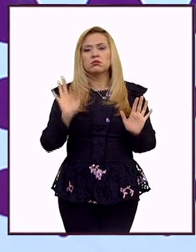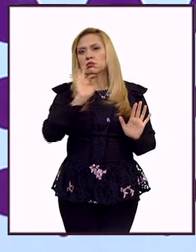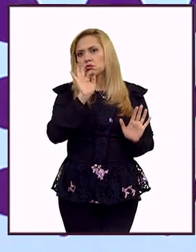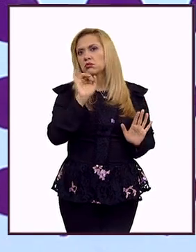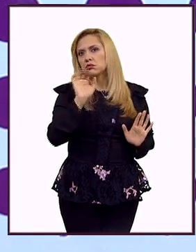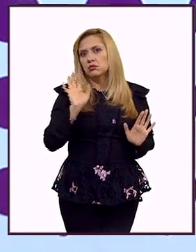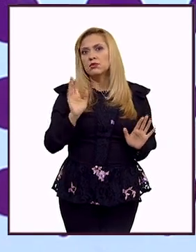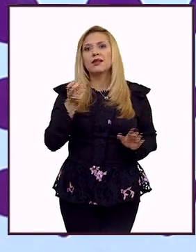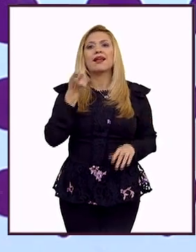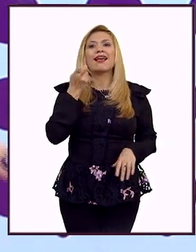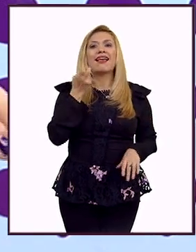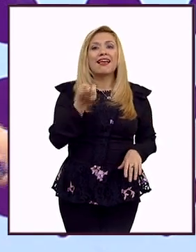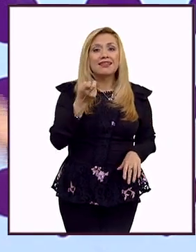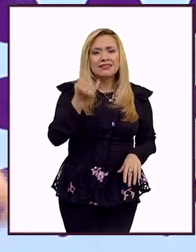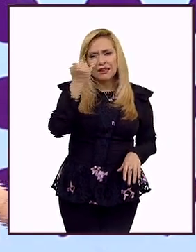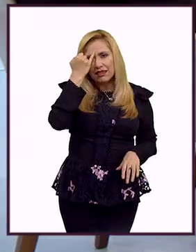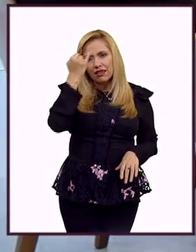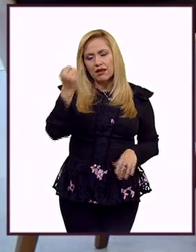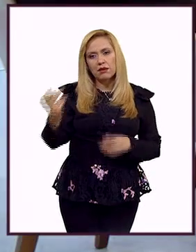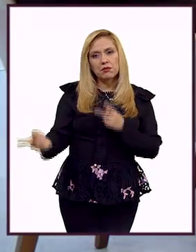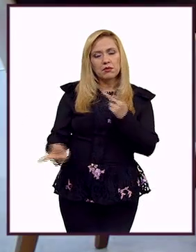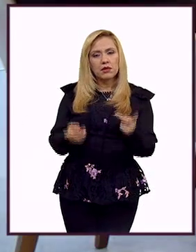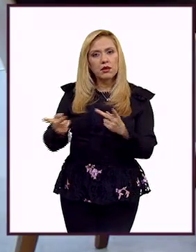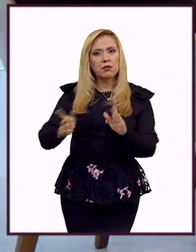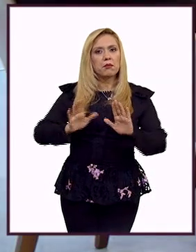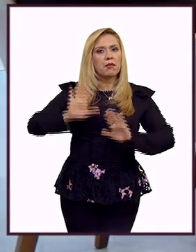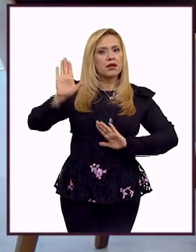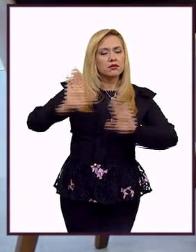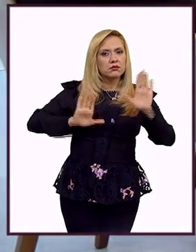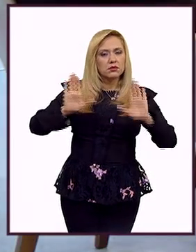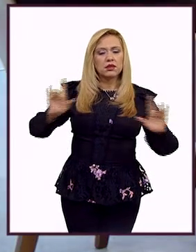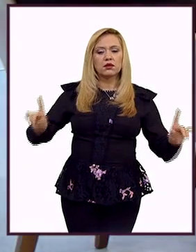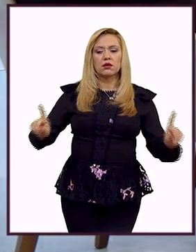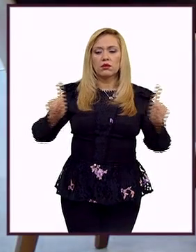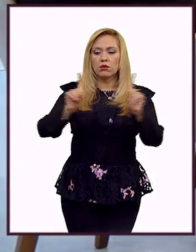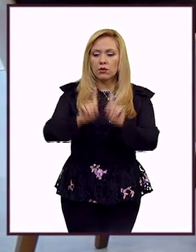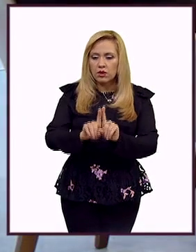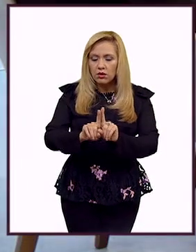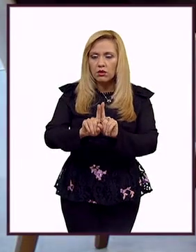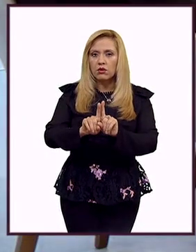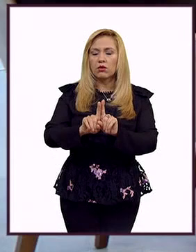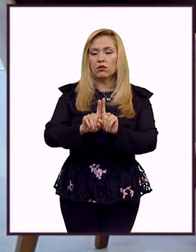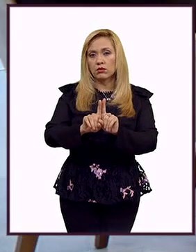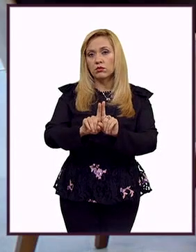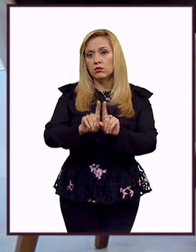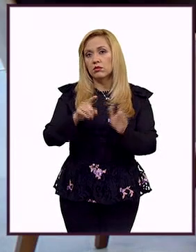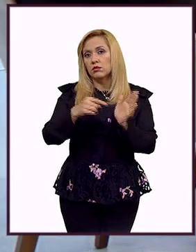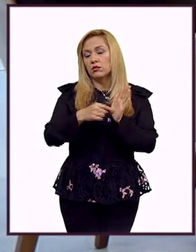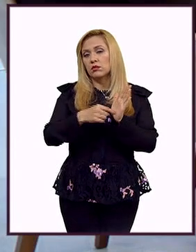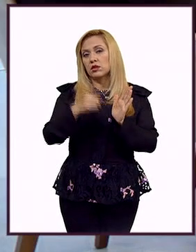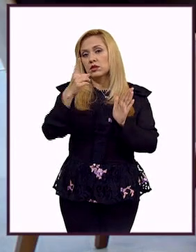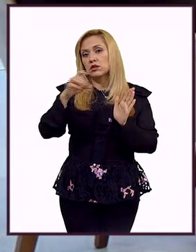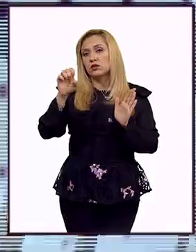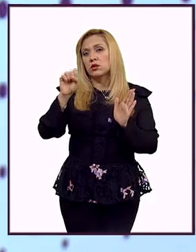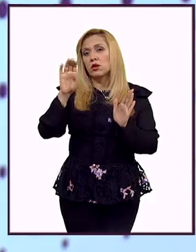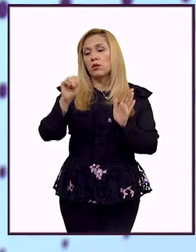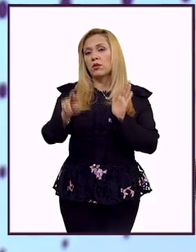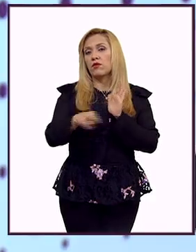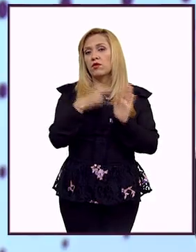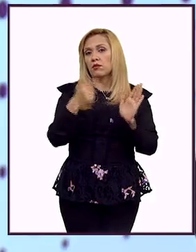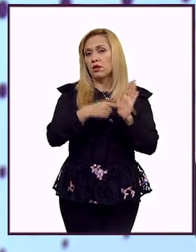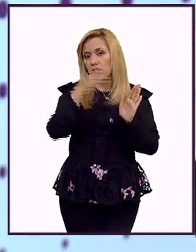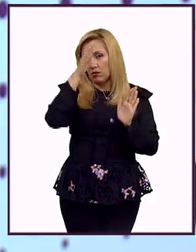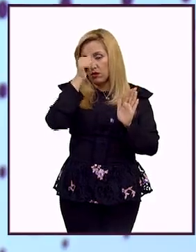¿no? Pero esa es la idea de los mecanismos de participación. Tener encuentro, dice el Convenio 69, dice la declaración, es un encuentro para